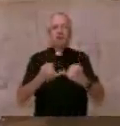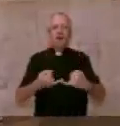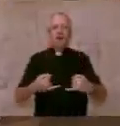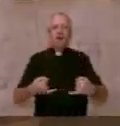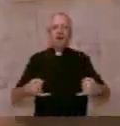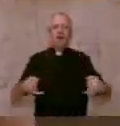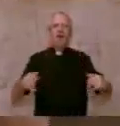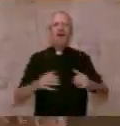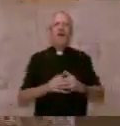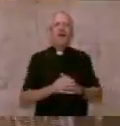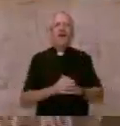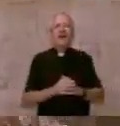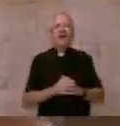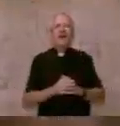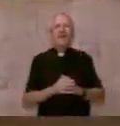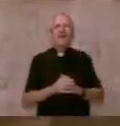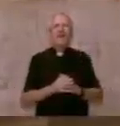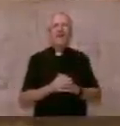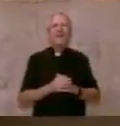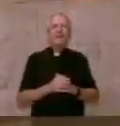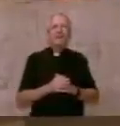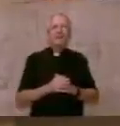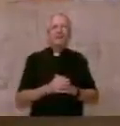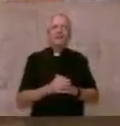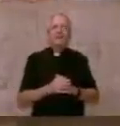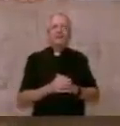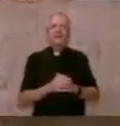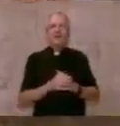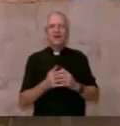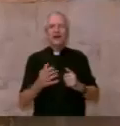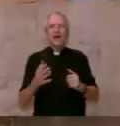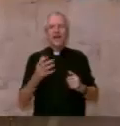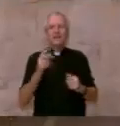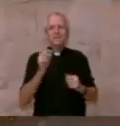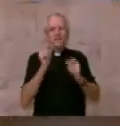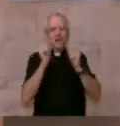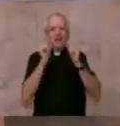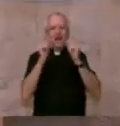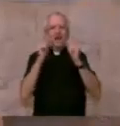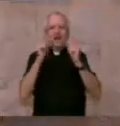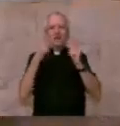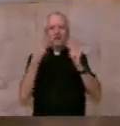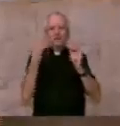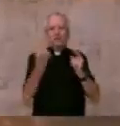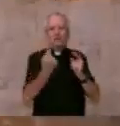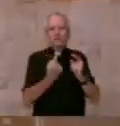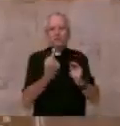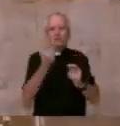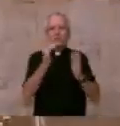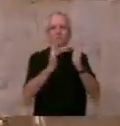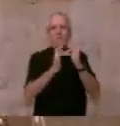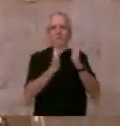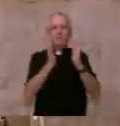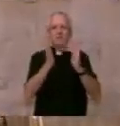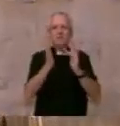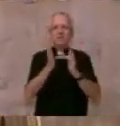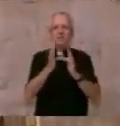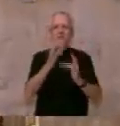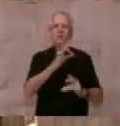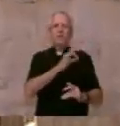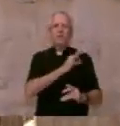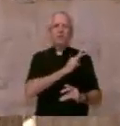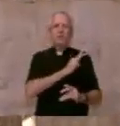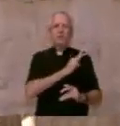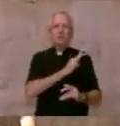y tiene como puntos destacados el claustro, alrededor del cual transcurría la vida de la comunidad de